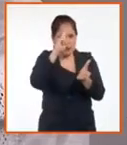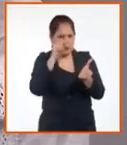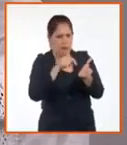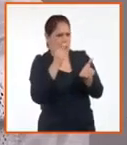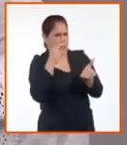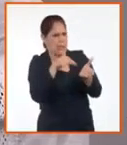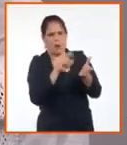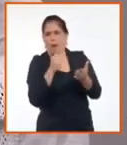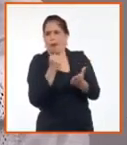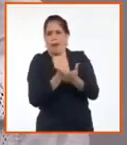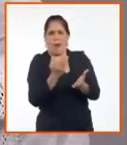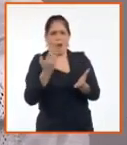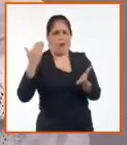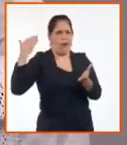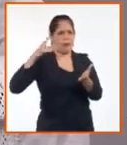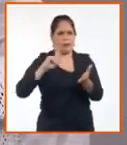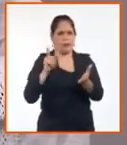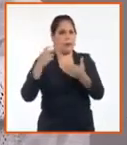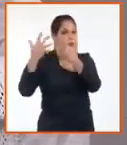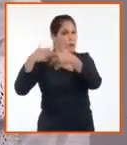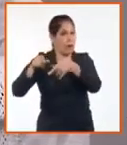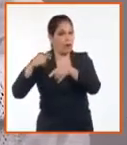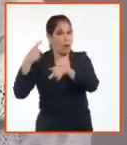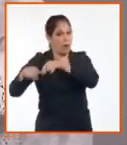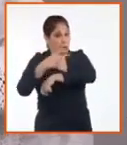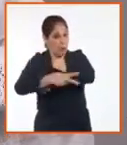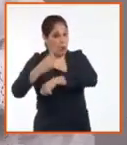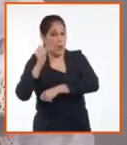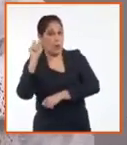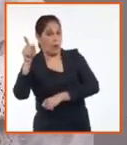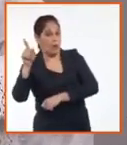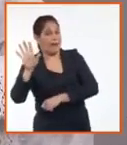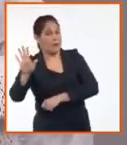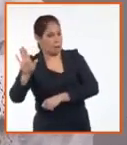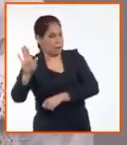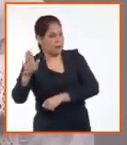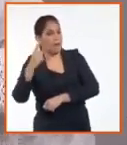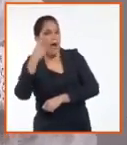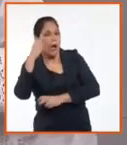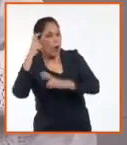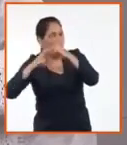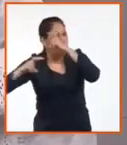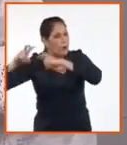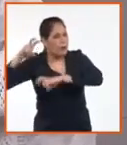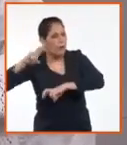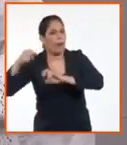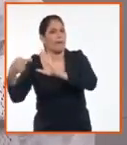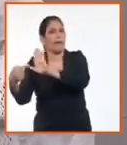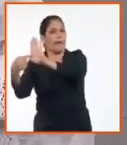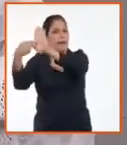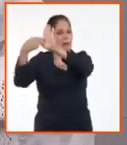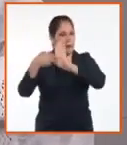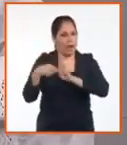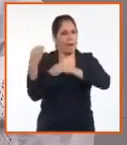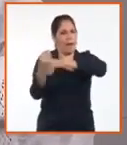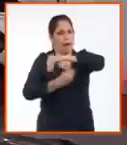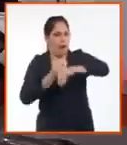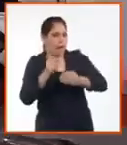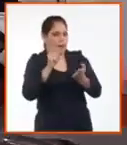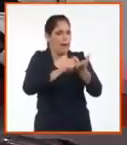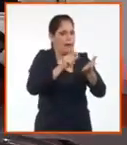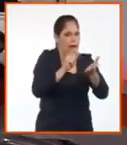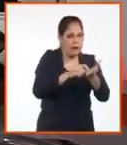aprobado hasta el momento necesario además toman medidas estrictas presentar el cambio en el registro sanitario